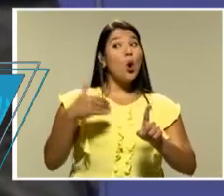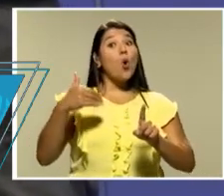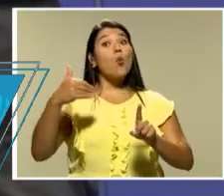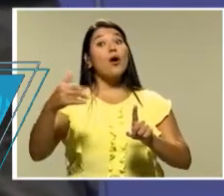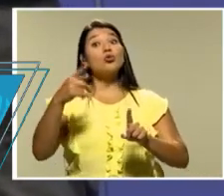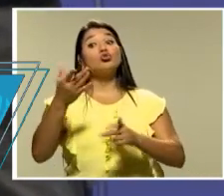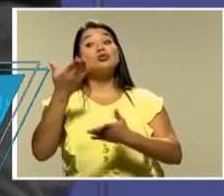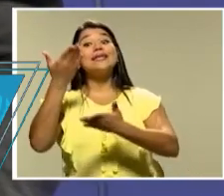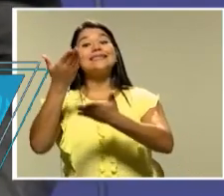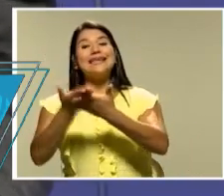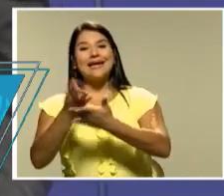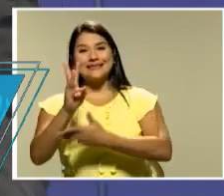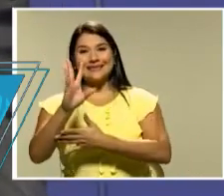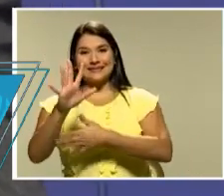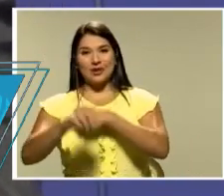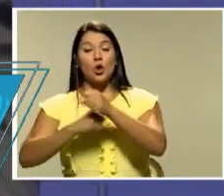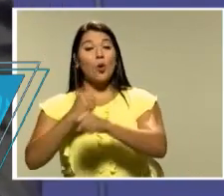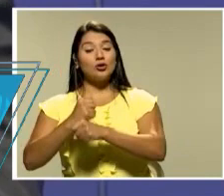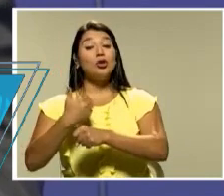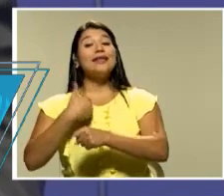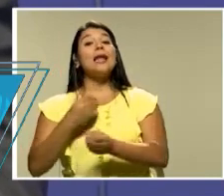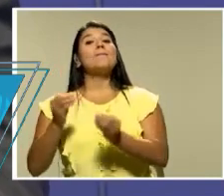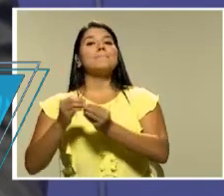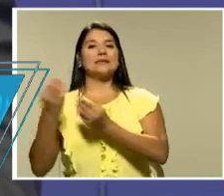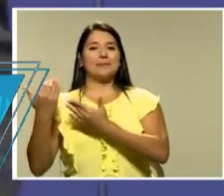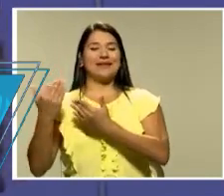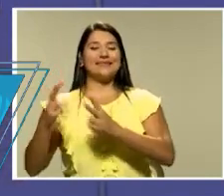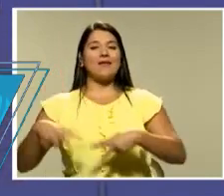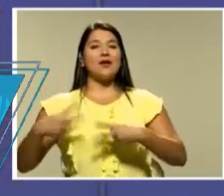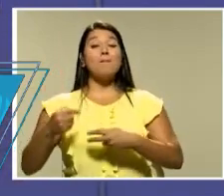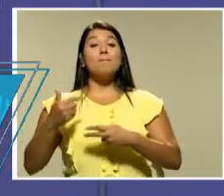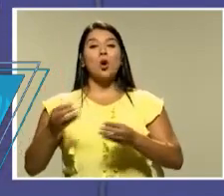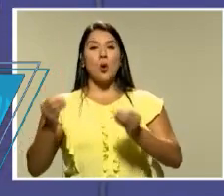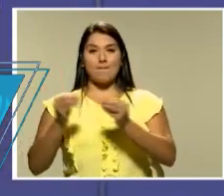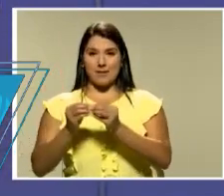los 65 años. Y la que es relevante para las